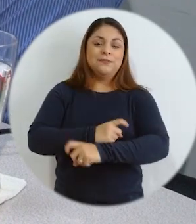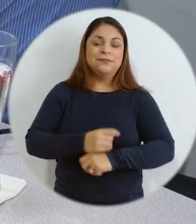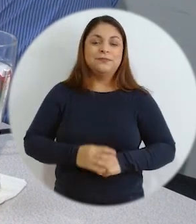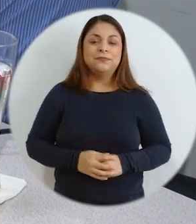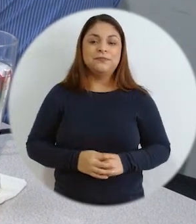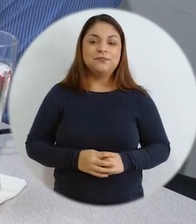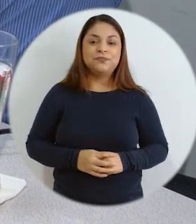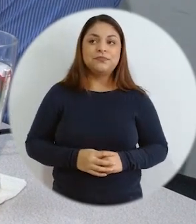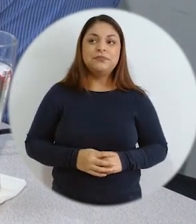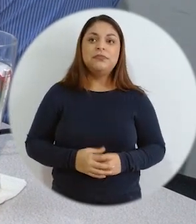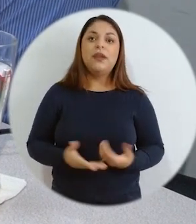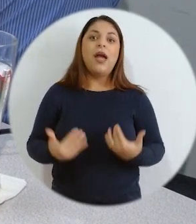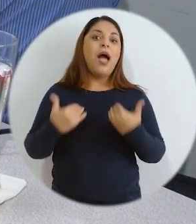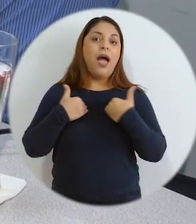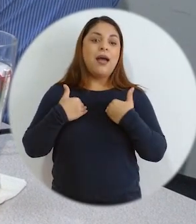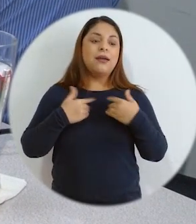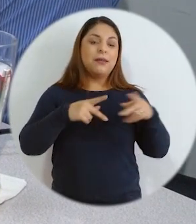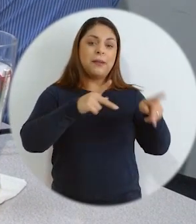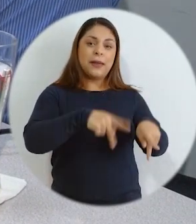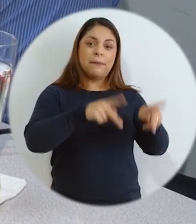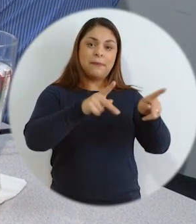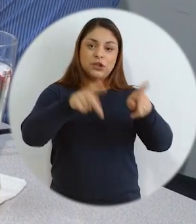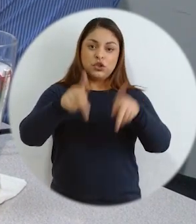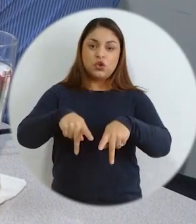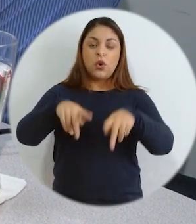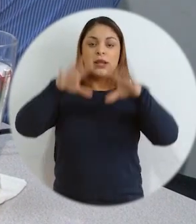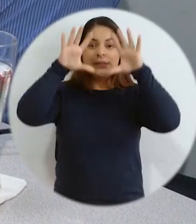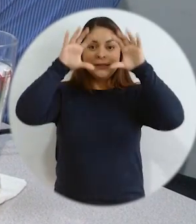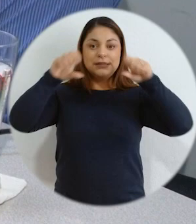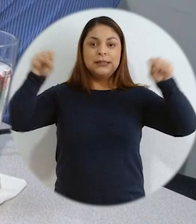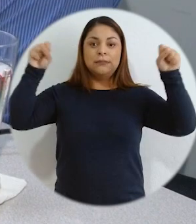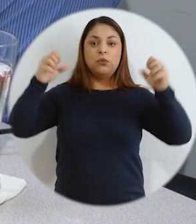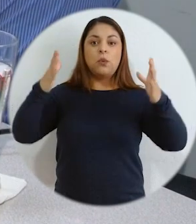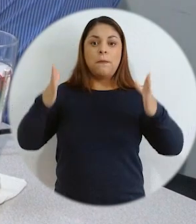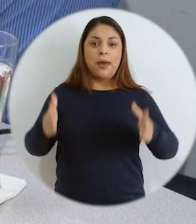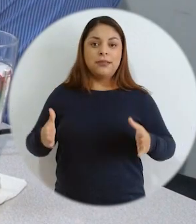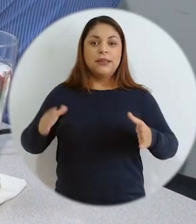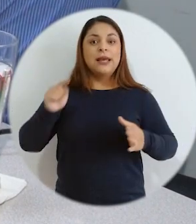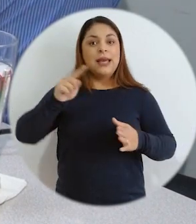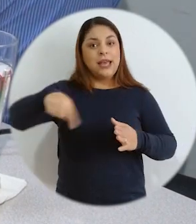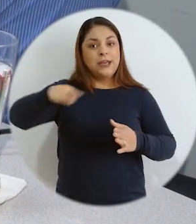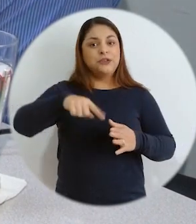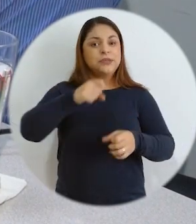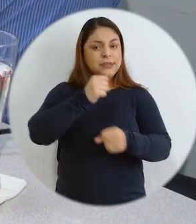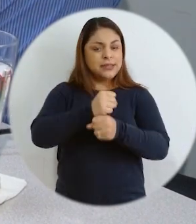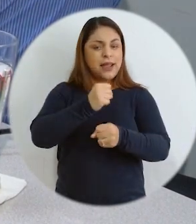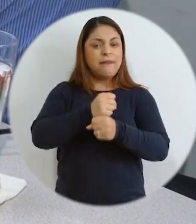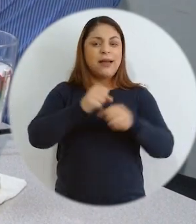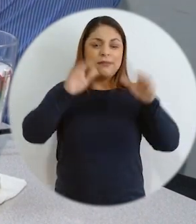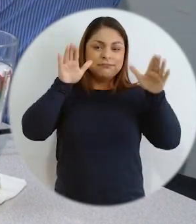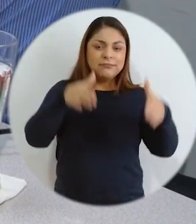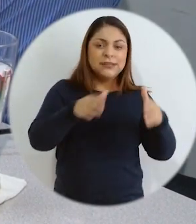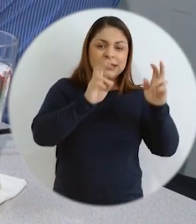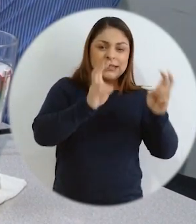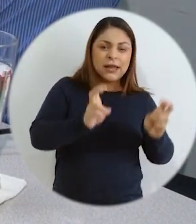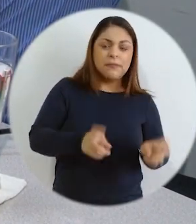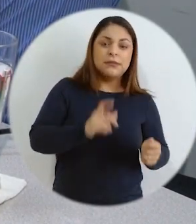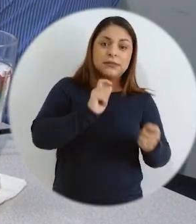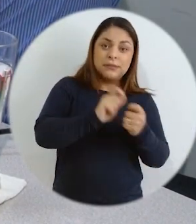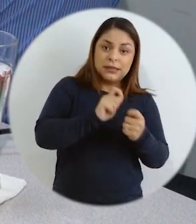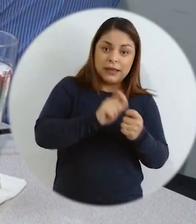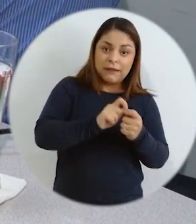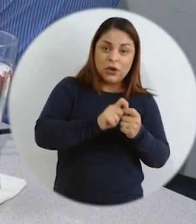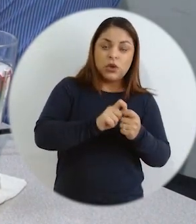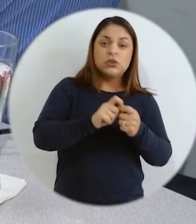eso. Y tenemos, por ejemplo, personas diplomáticas que están trabajando con temas